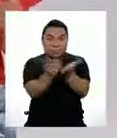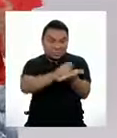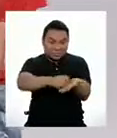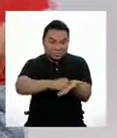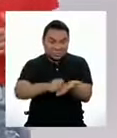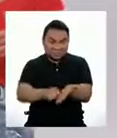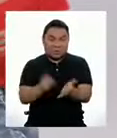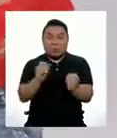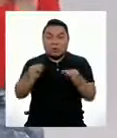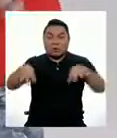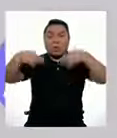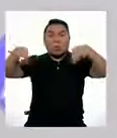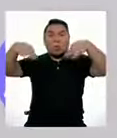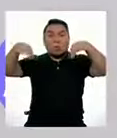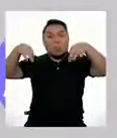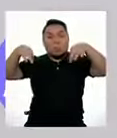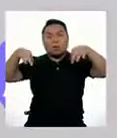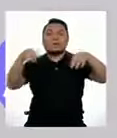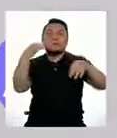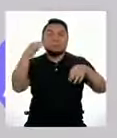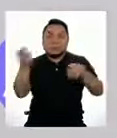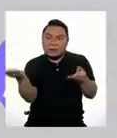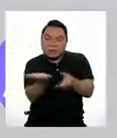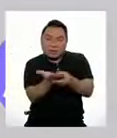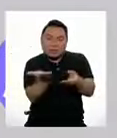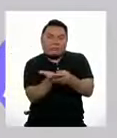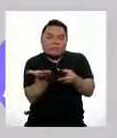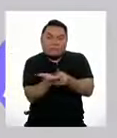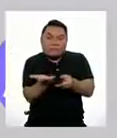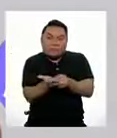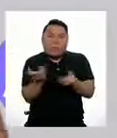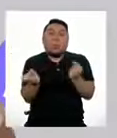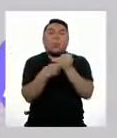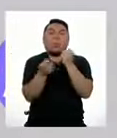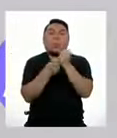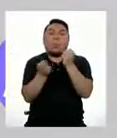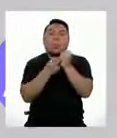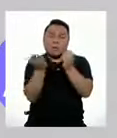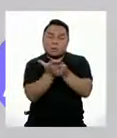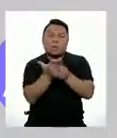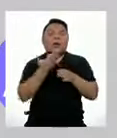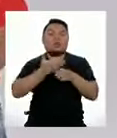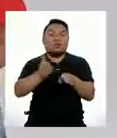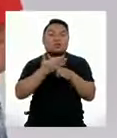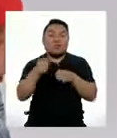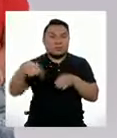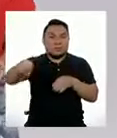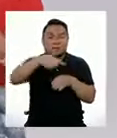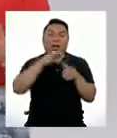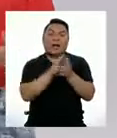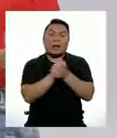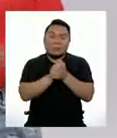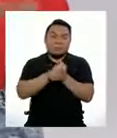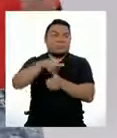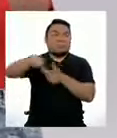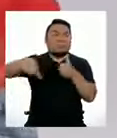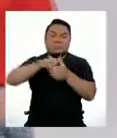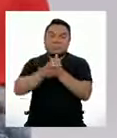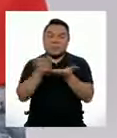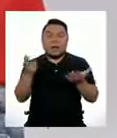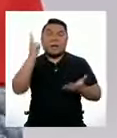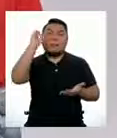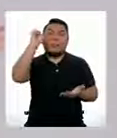cuaderno y si las haces en hojas sueltas, recuerda siempre colocarlas en tu portafolio para luego compartir tu trabajo con tus compañeros,